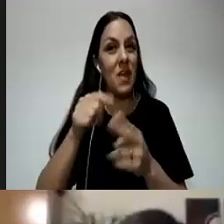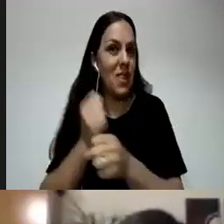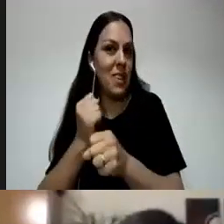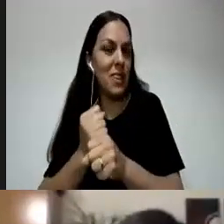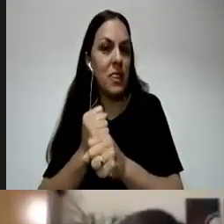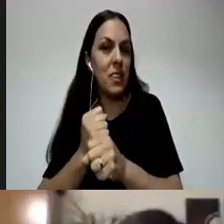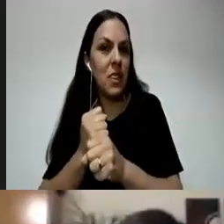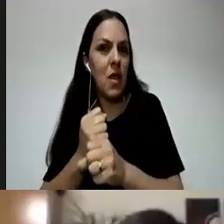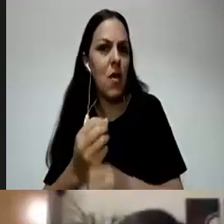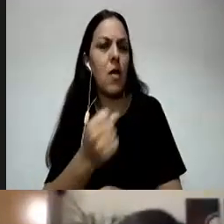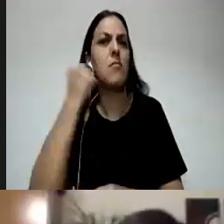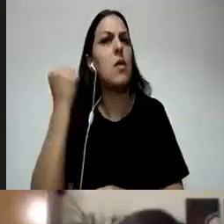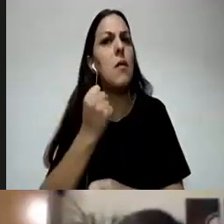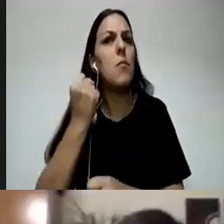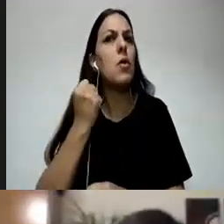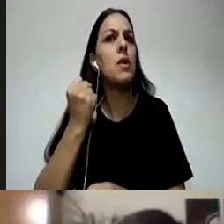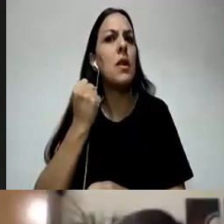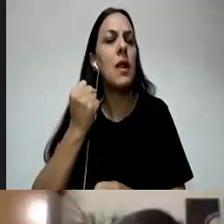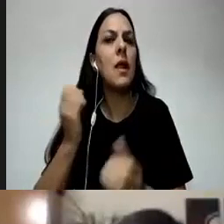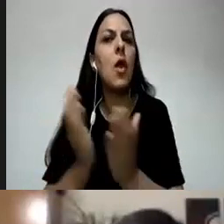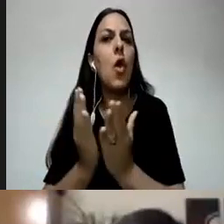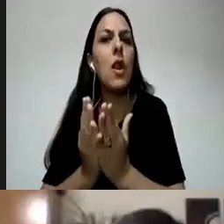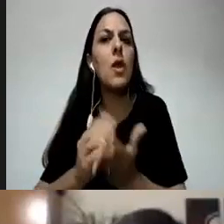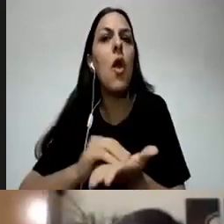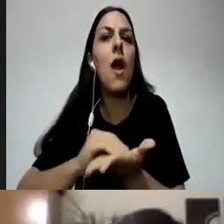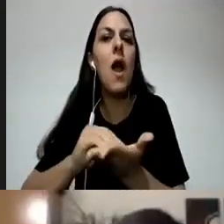de San Isidro, al cual pertenece.